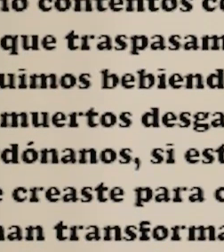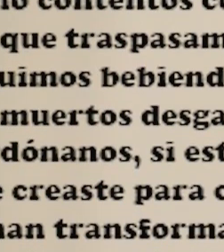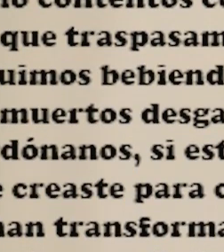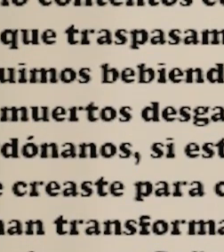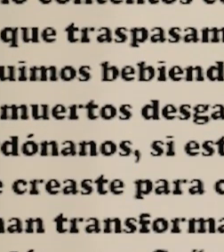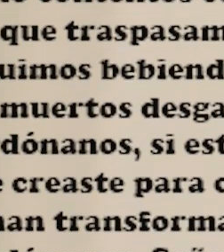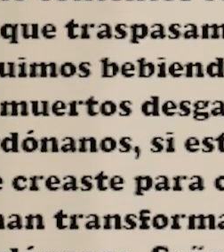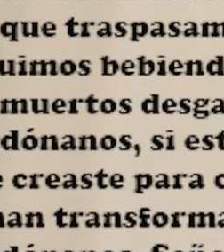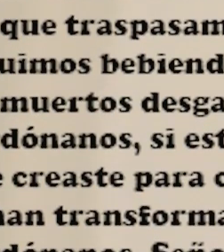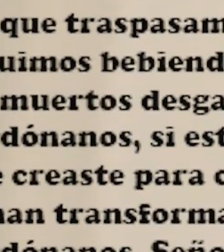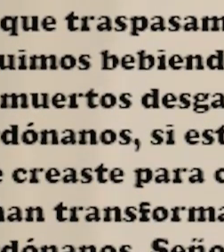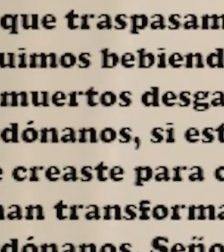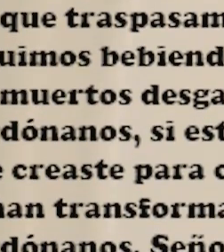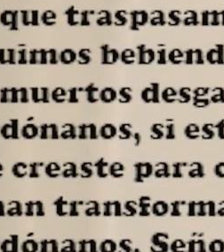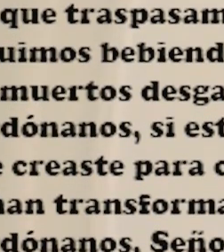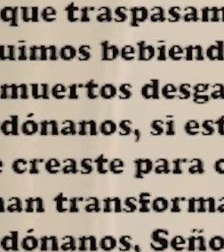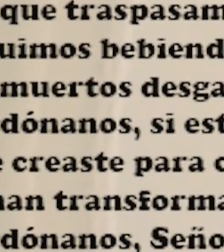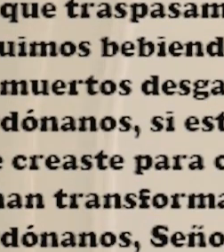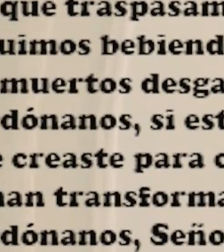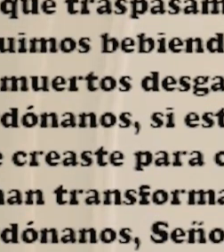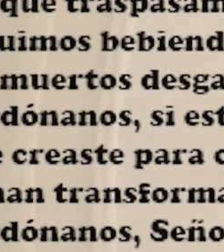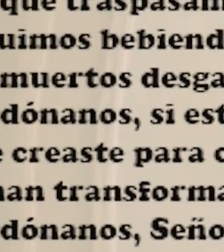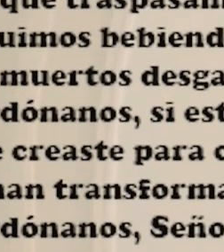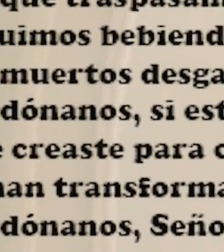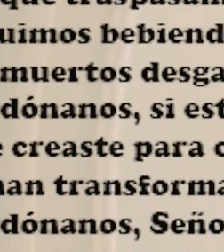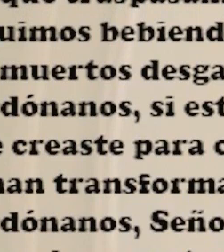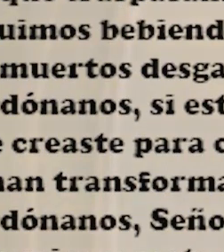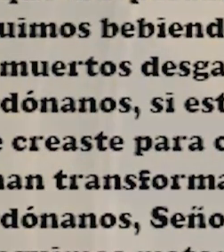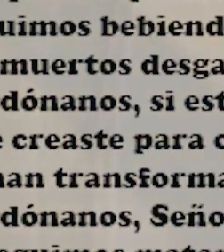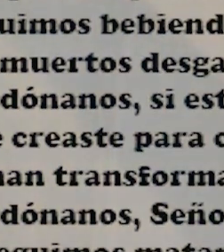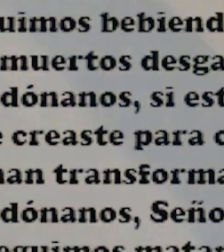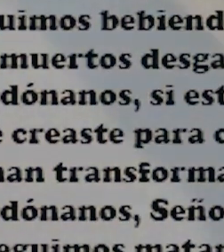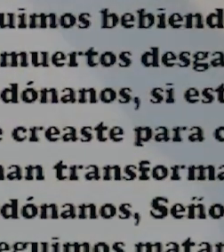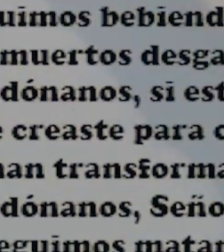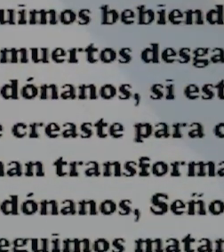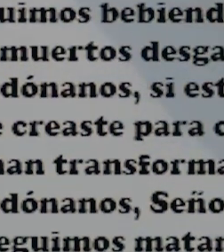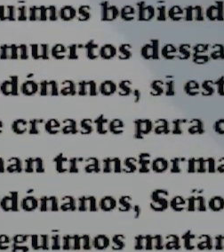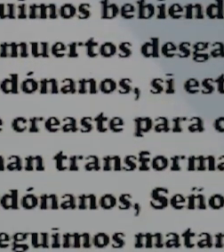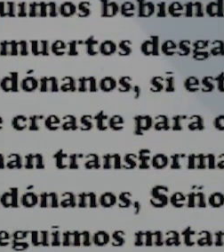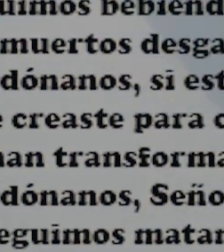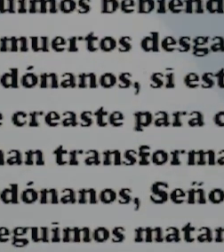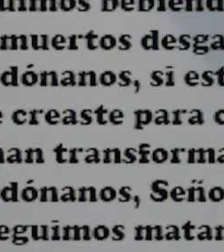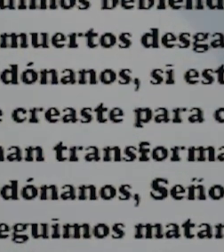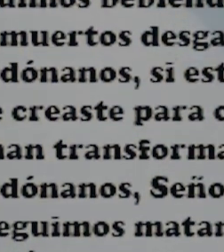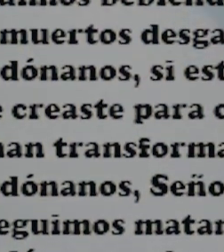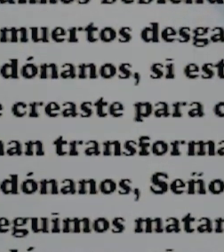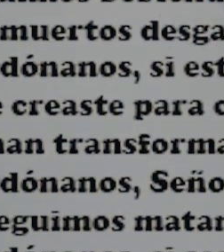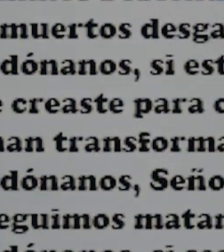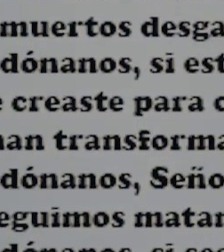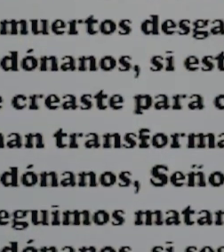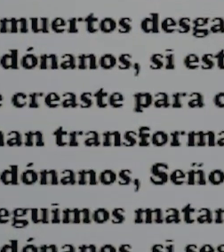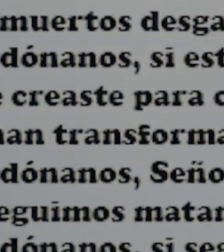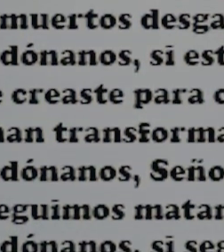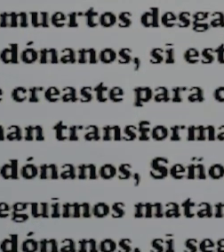Señor Jesús, enviado al frente con 20 años, ten piedad. Señor Jesús, que todavía